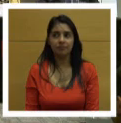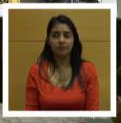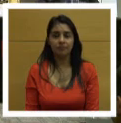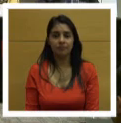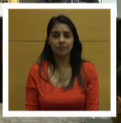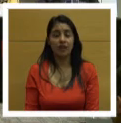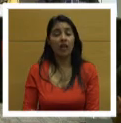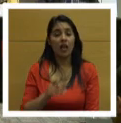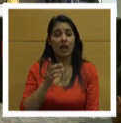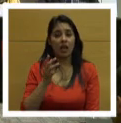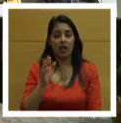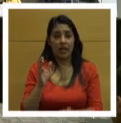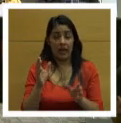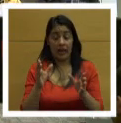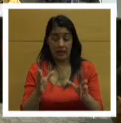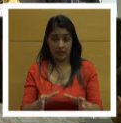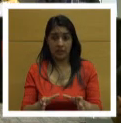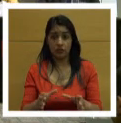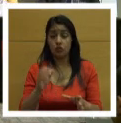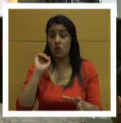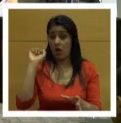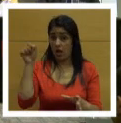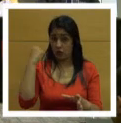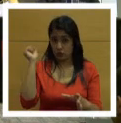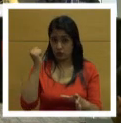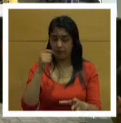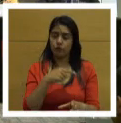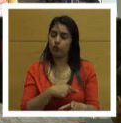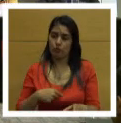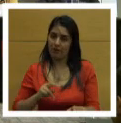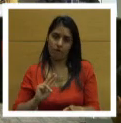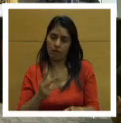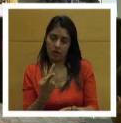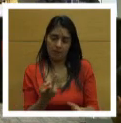Es Dancourt. Voy a cambiar los nombres.